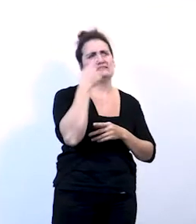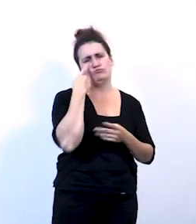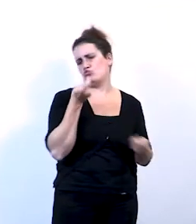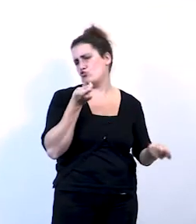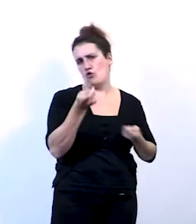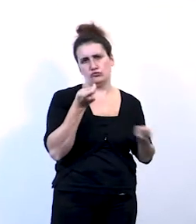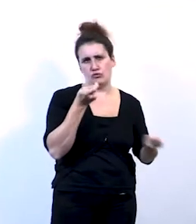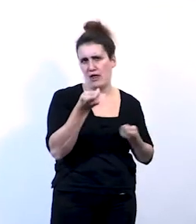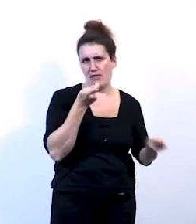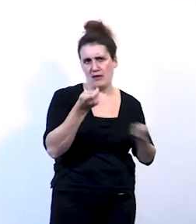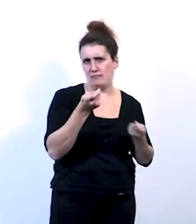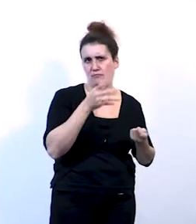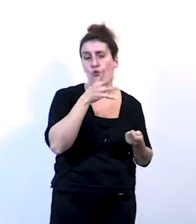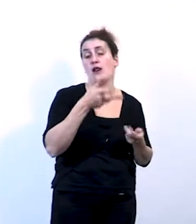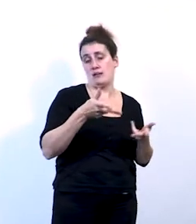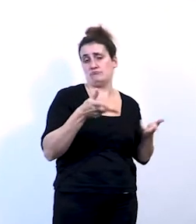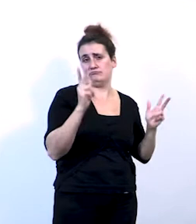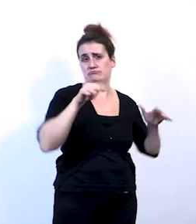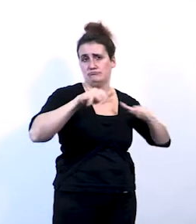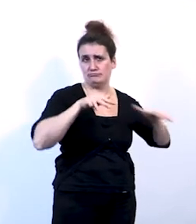controlada por el lobby sionista